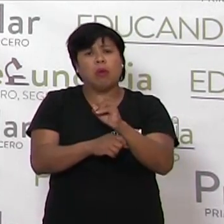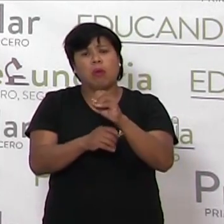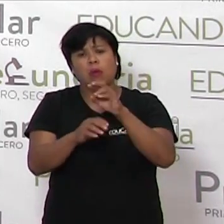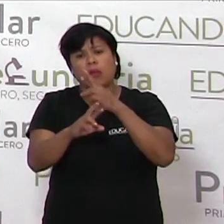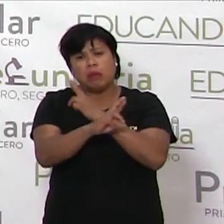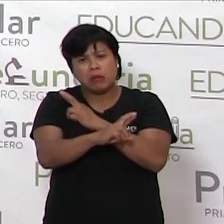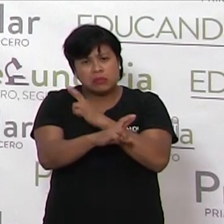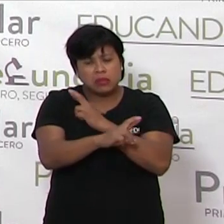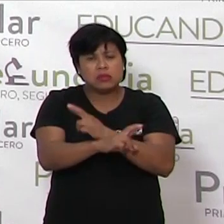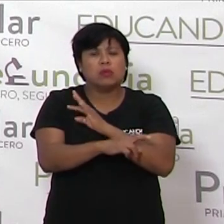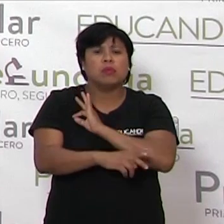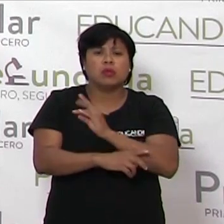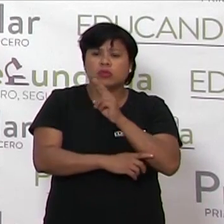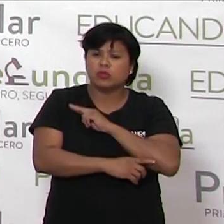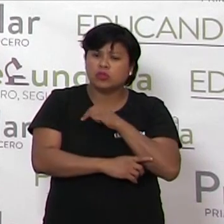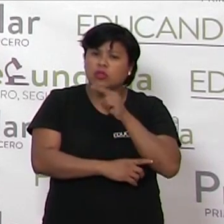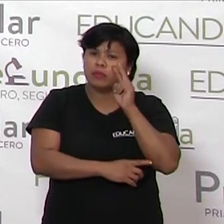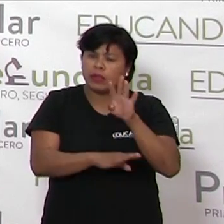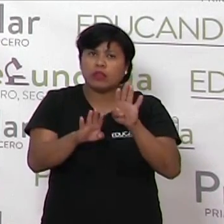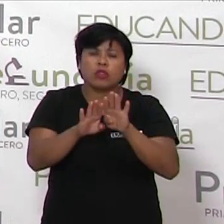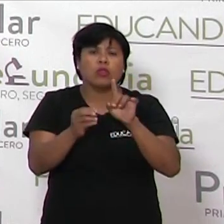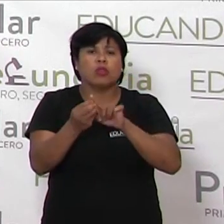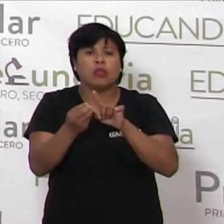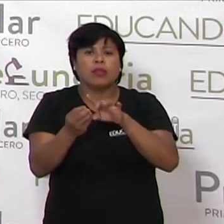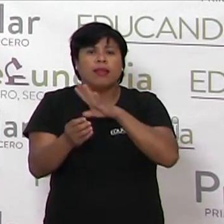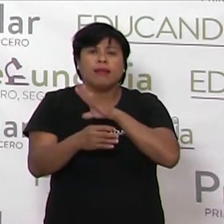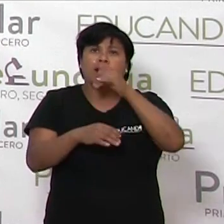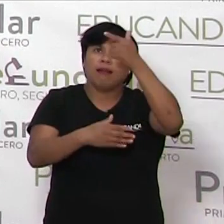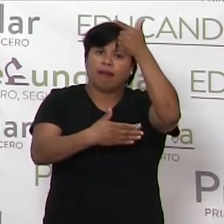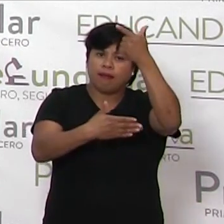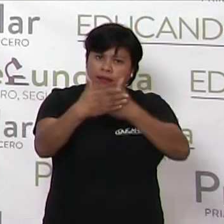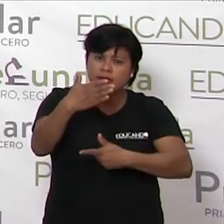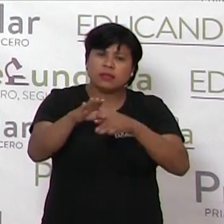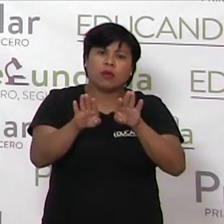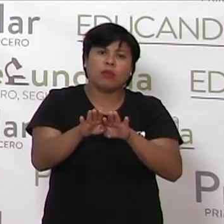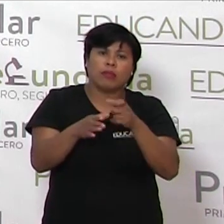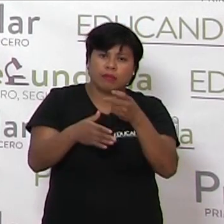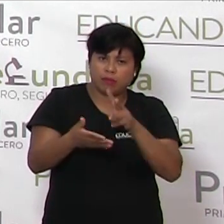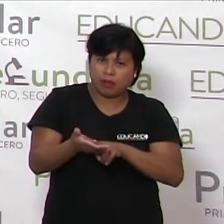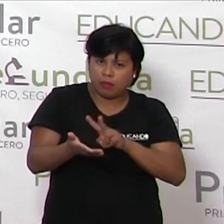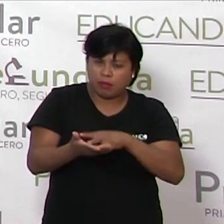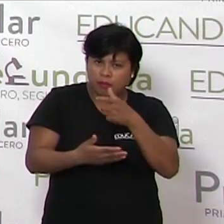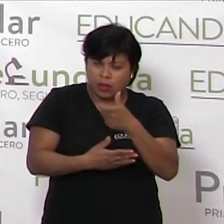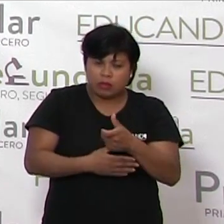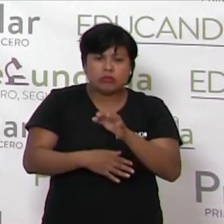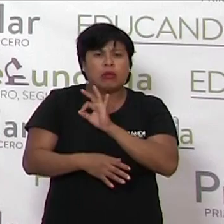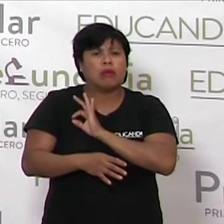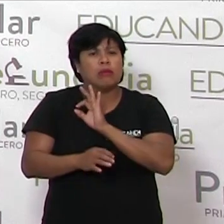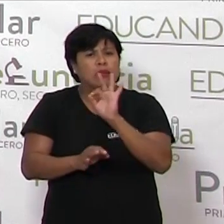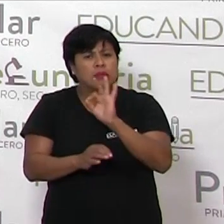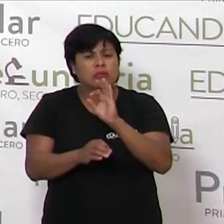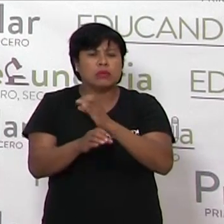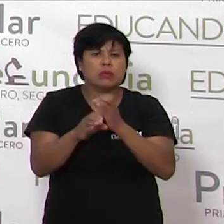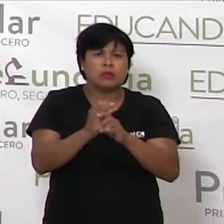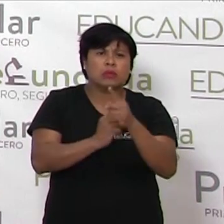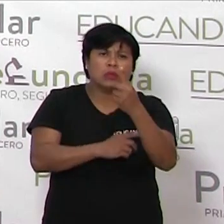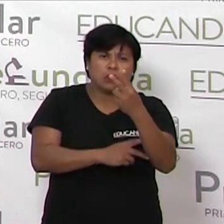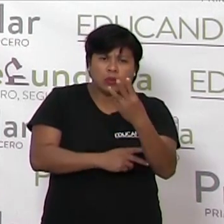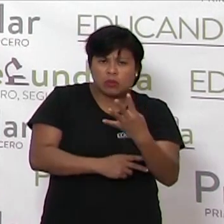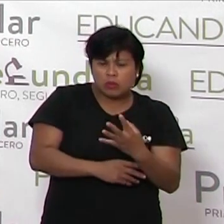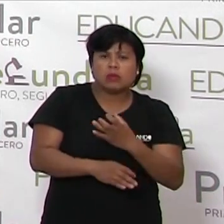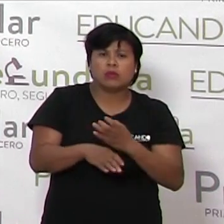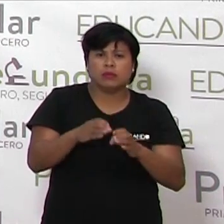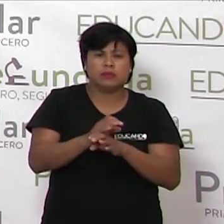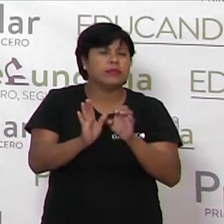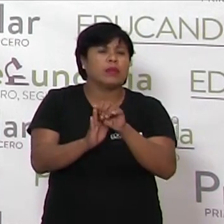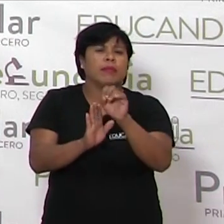en el receso, podemos encontrar algunas tablas donde vienen listas de precios, ya sea por un producto, por dos, por tres o por cuatro